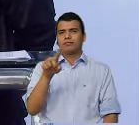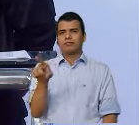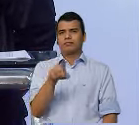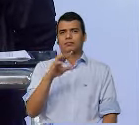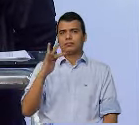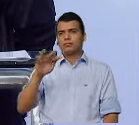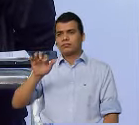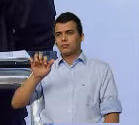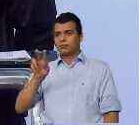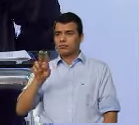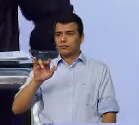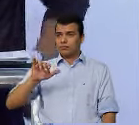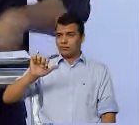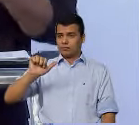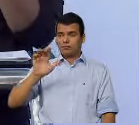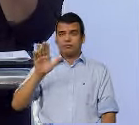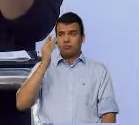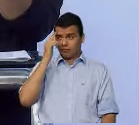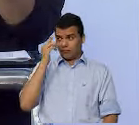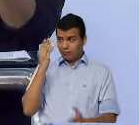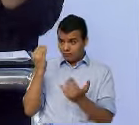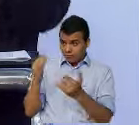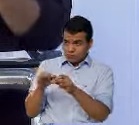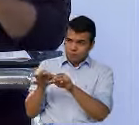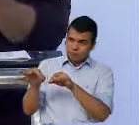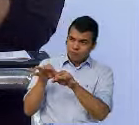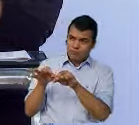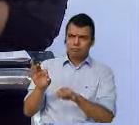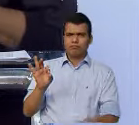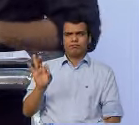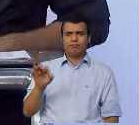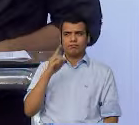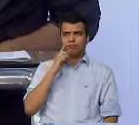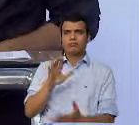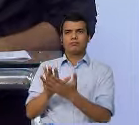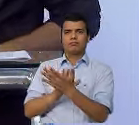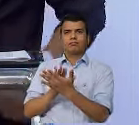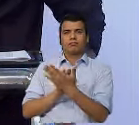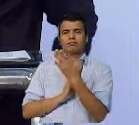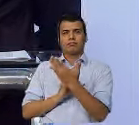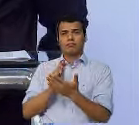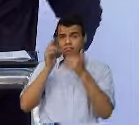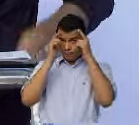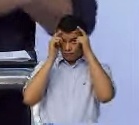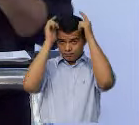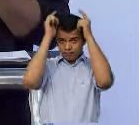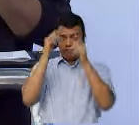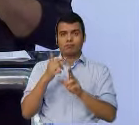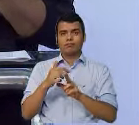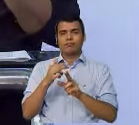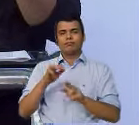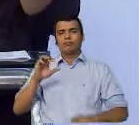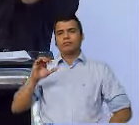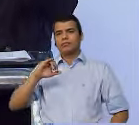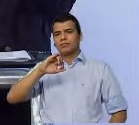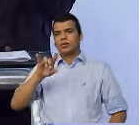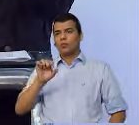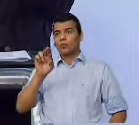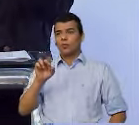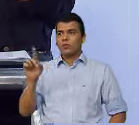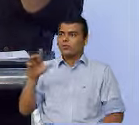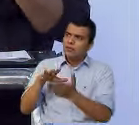nos aporte un poco de dulce. Ahorita les cuento un truco buenísimo que me estaba contando aquí el chef Escalante para que ustedes puedan tener en casa de pronto